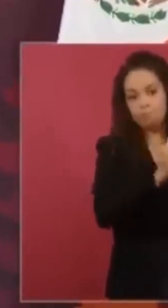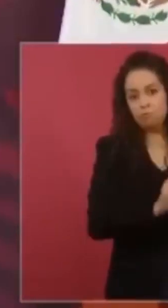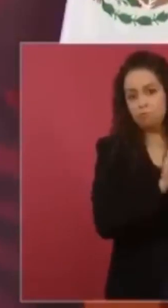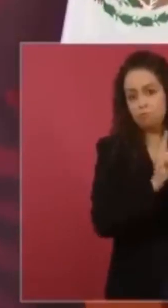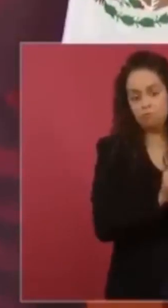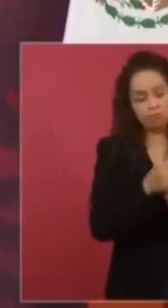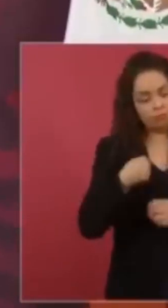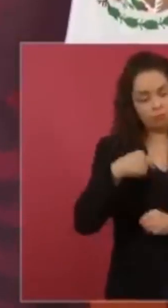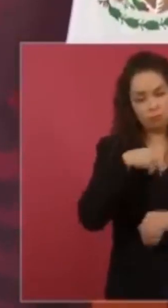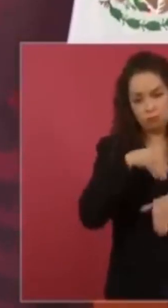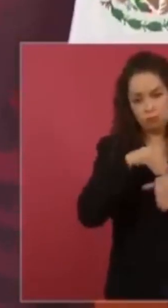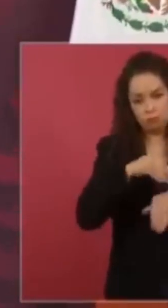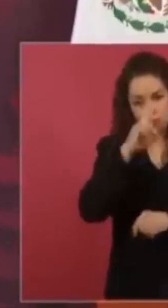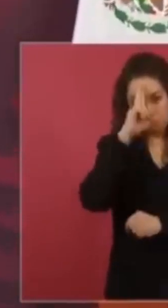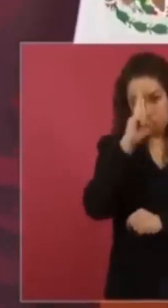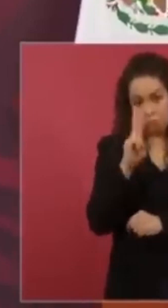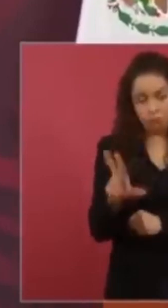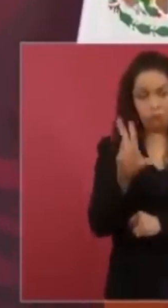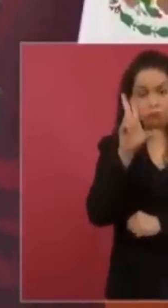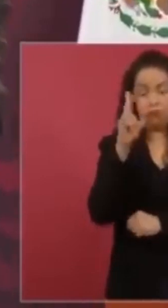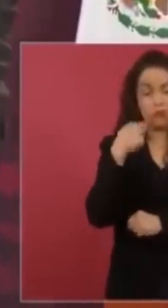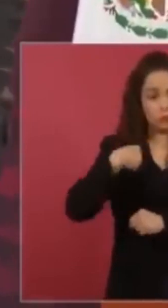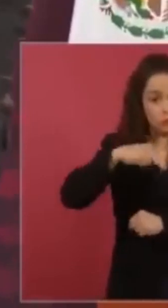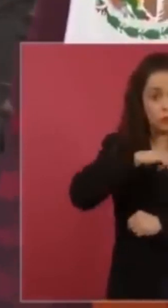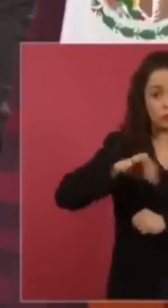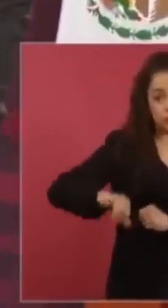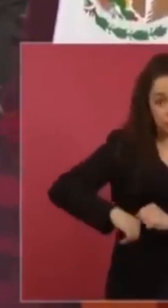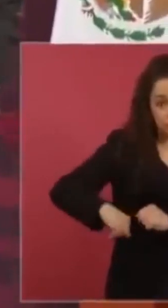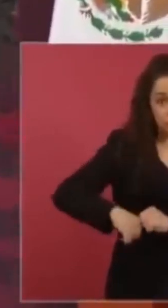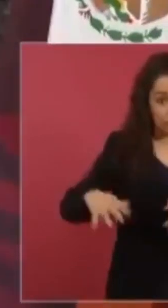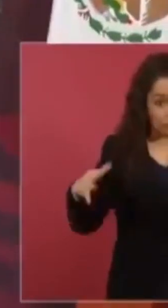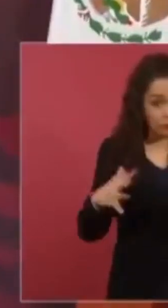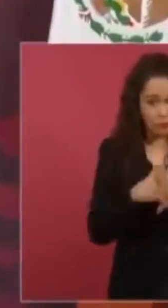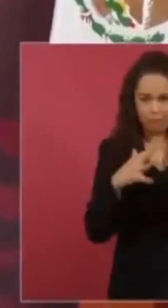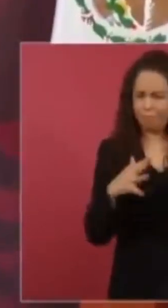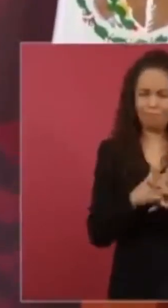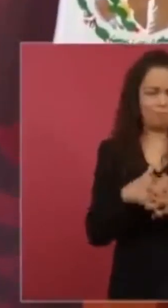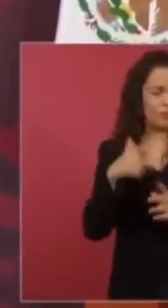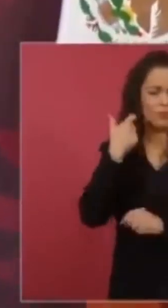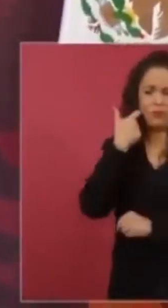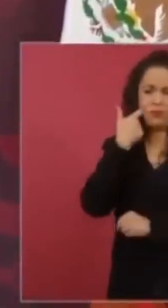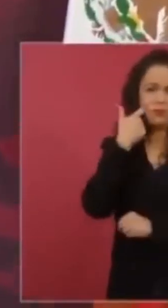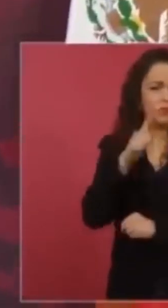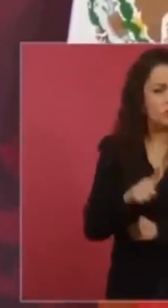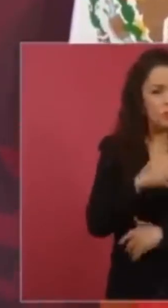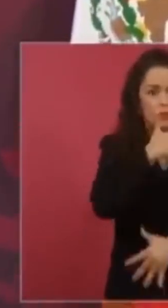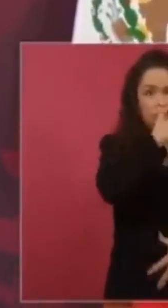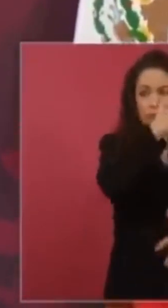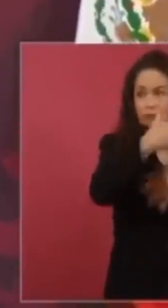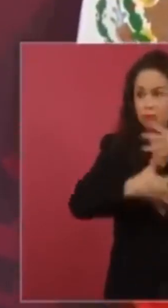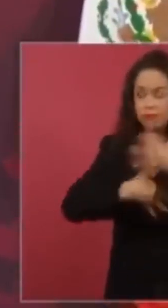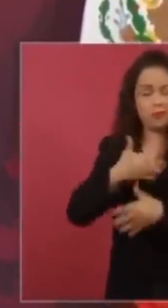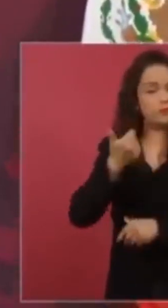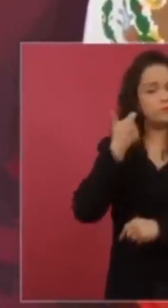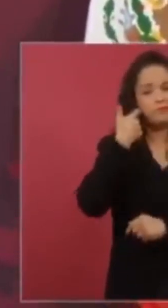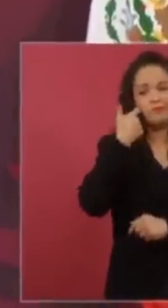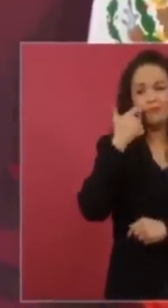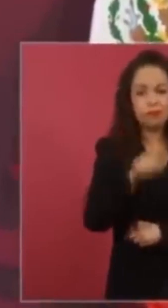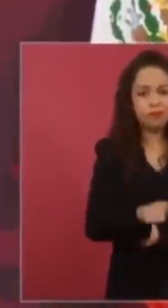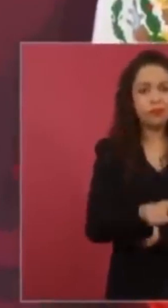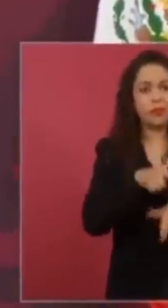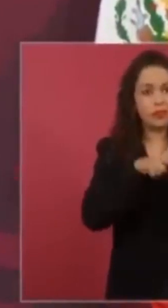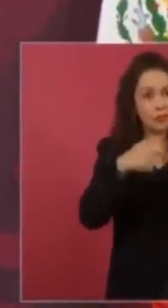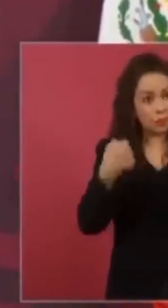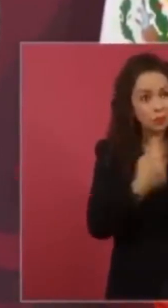terrorista jamás destacaron que consideran fundamental el condenar los actos que ponen en peligro la vida de civiles Además de que